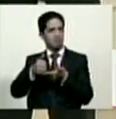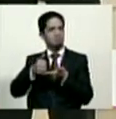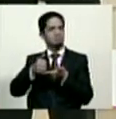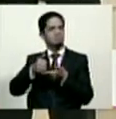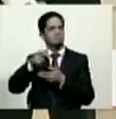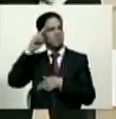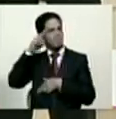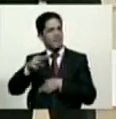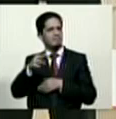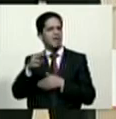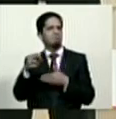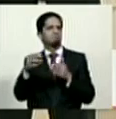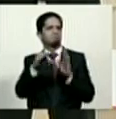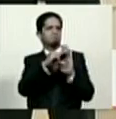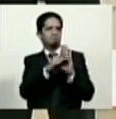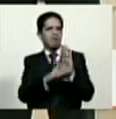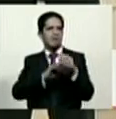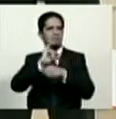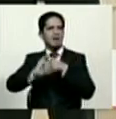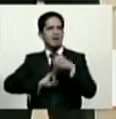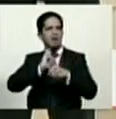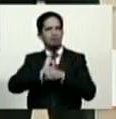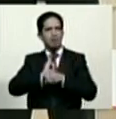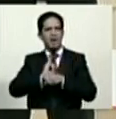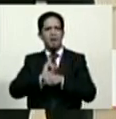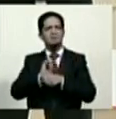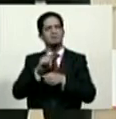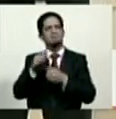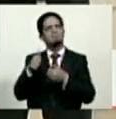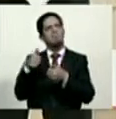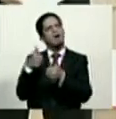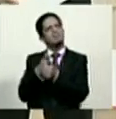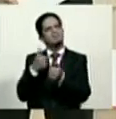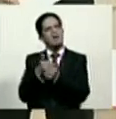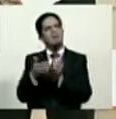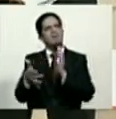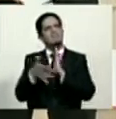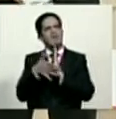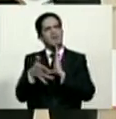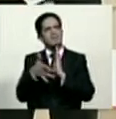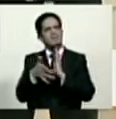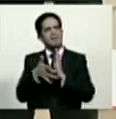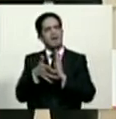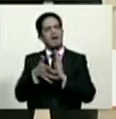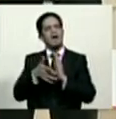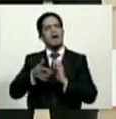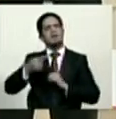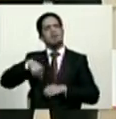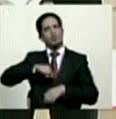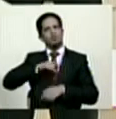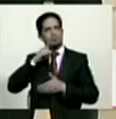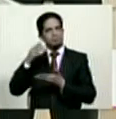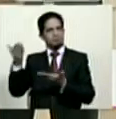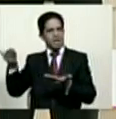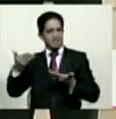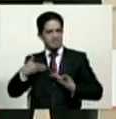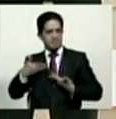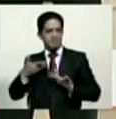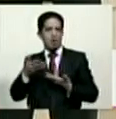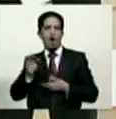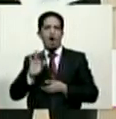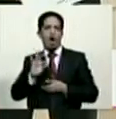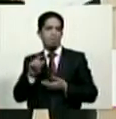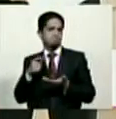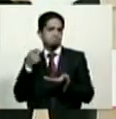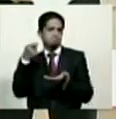leyes internacionales a través de la asistencia técnica humanitaria que podríamos nosotros recibir o financiar